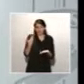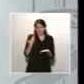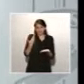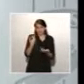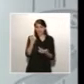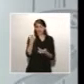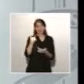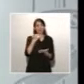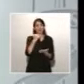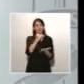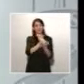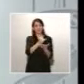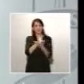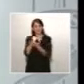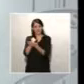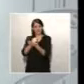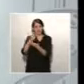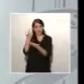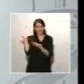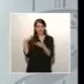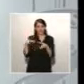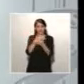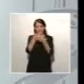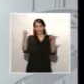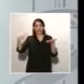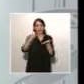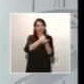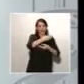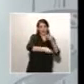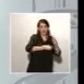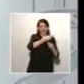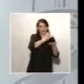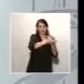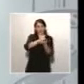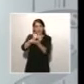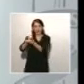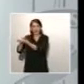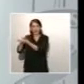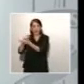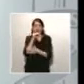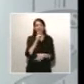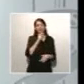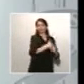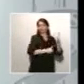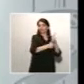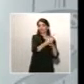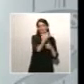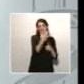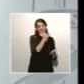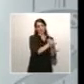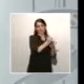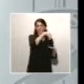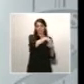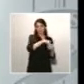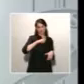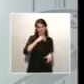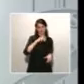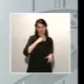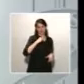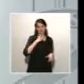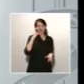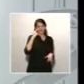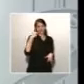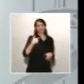la población, estamos priorizando las pruebas en hospitales. Entonces, cuando comparamos cifras hay que saber qué